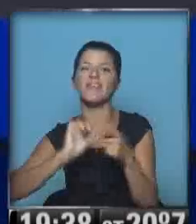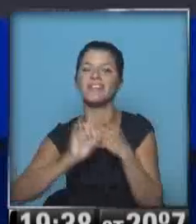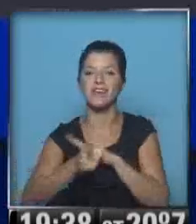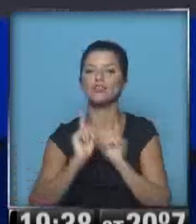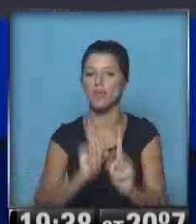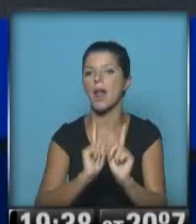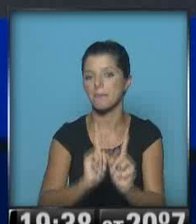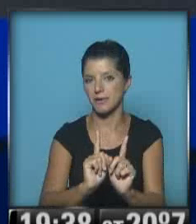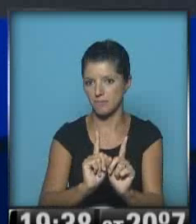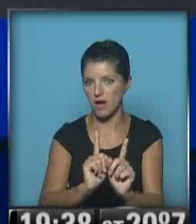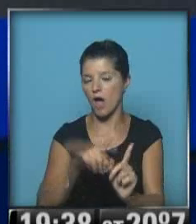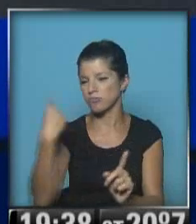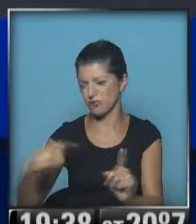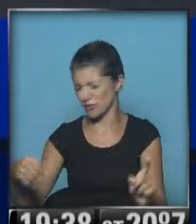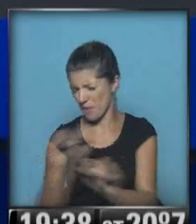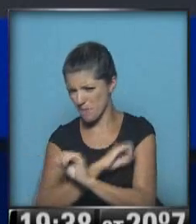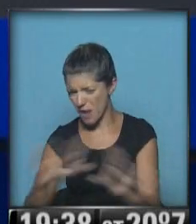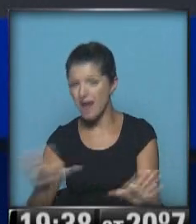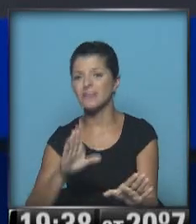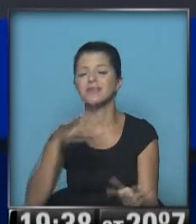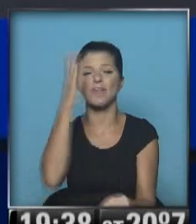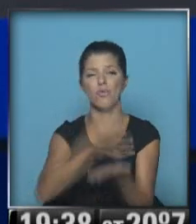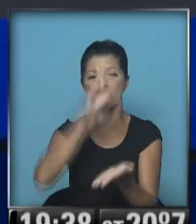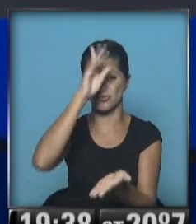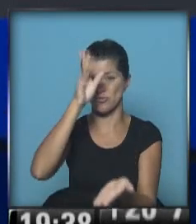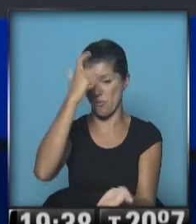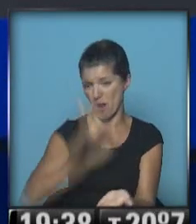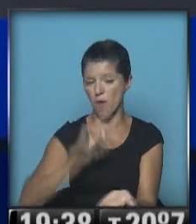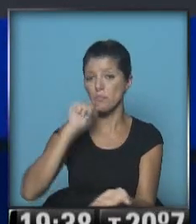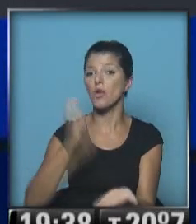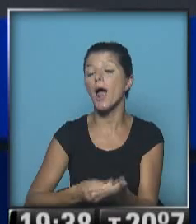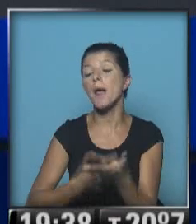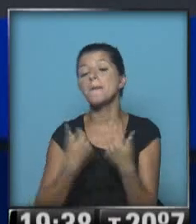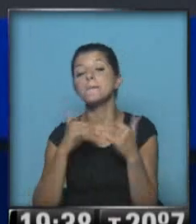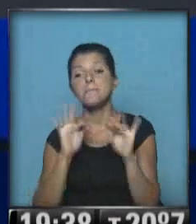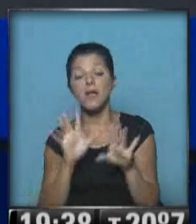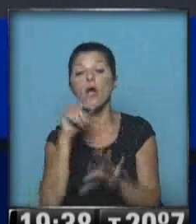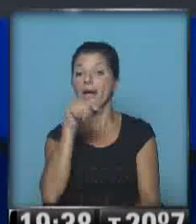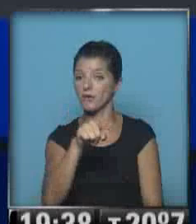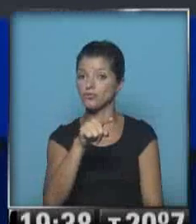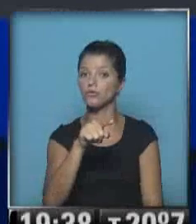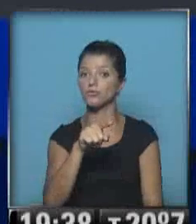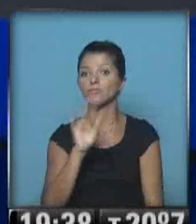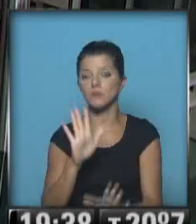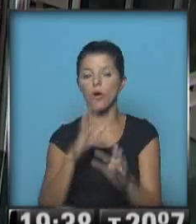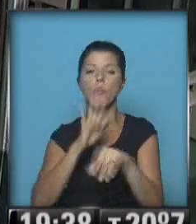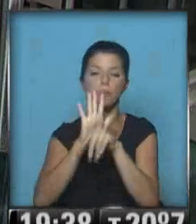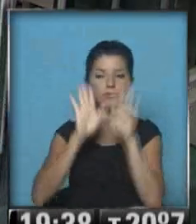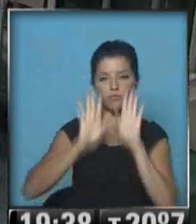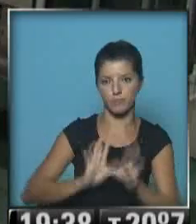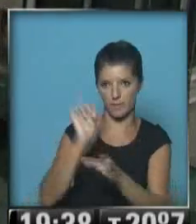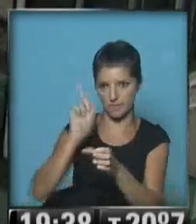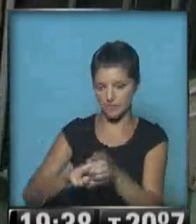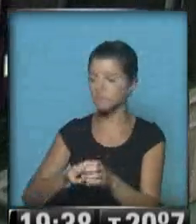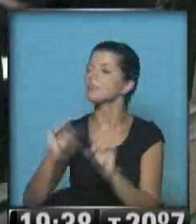eh cosas Terribles de esas violaciones a los Derechos Humanos Pero de alguna manera fueron los gestores intelectuales muy bien y